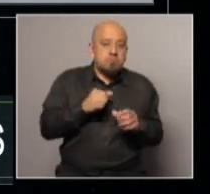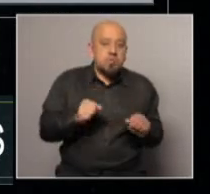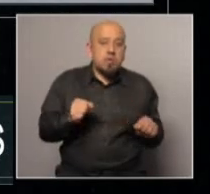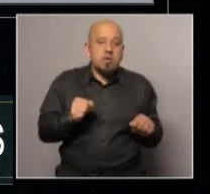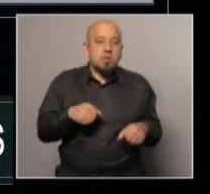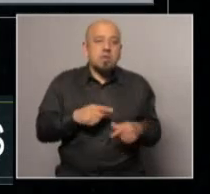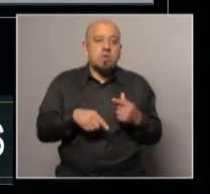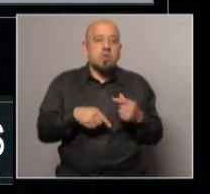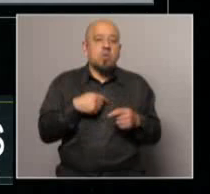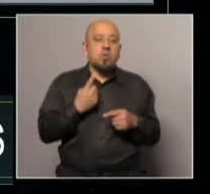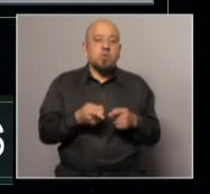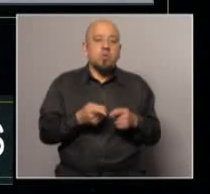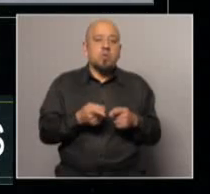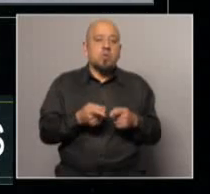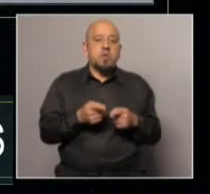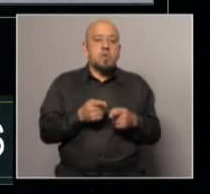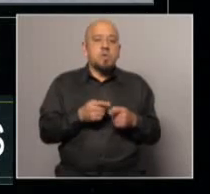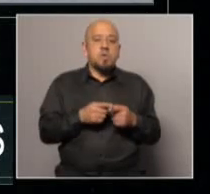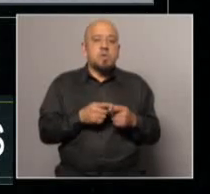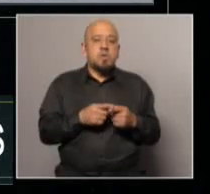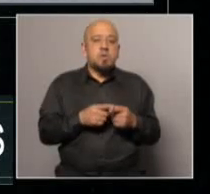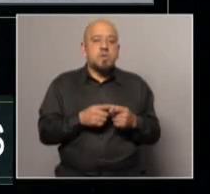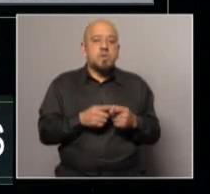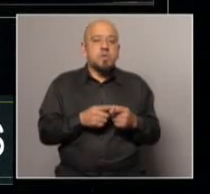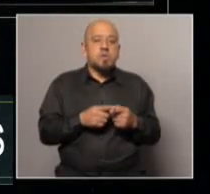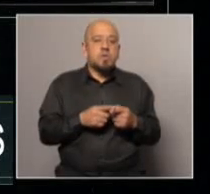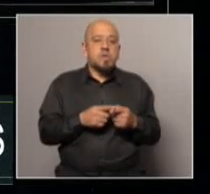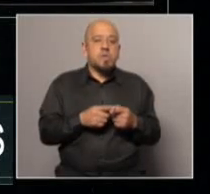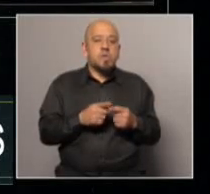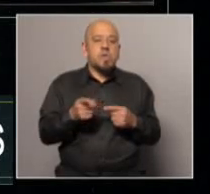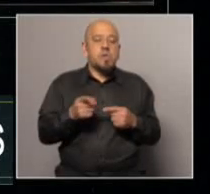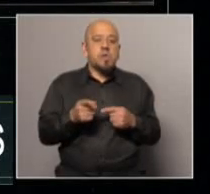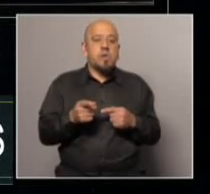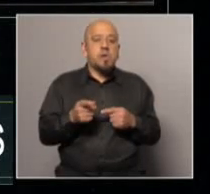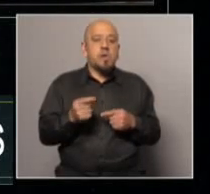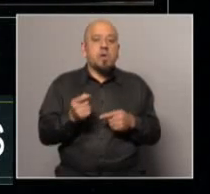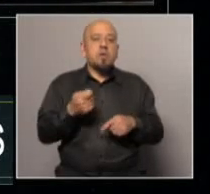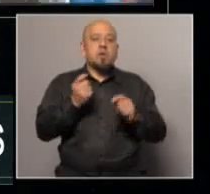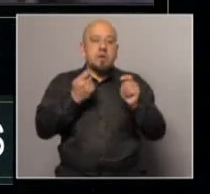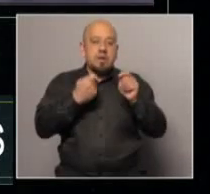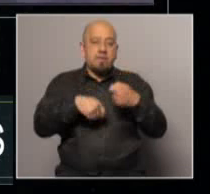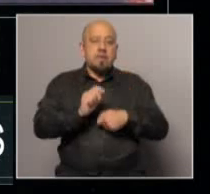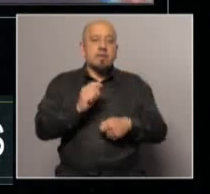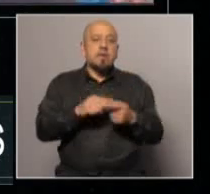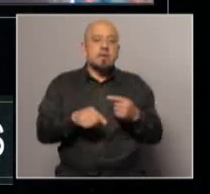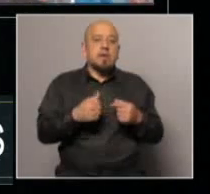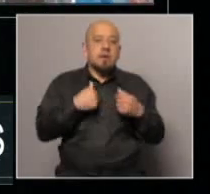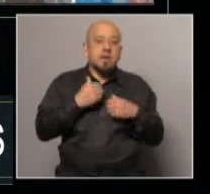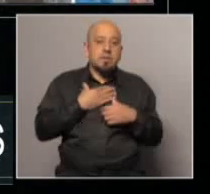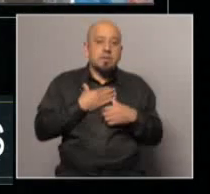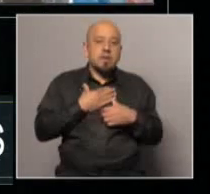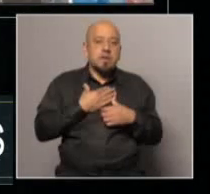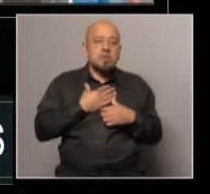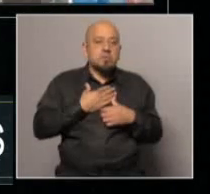de comercios que se dediquen a vender cannabis exclusivamente. A mí me parece que es